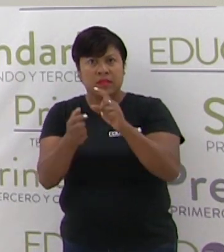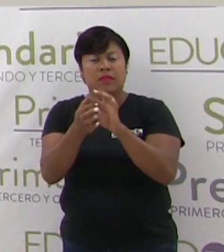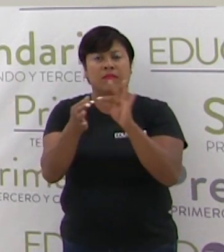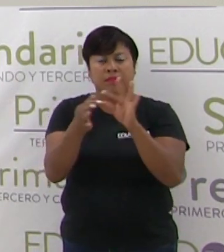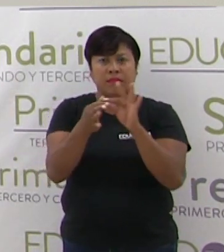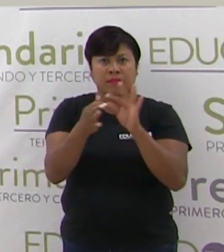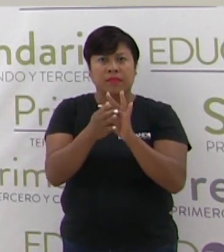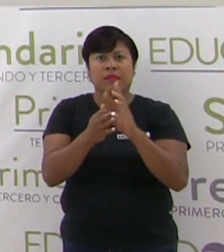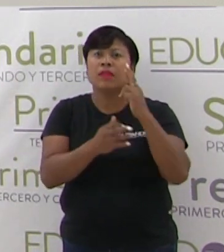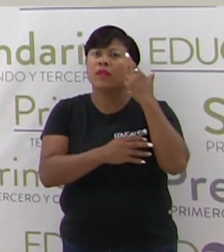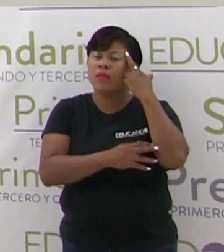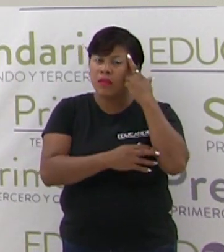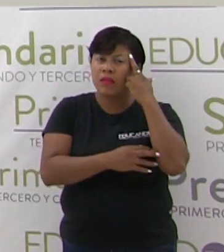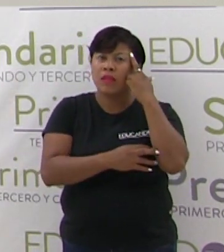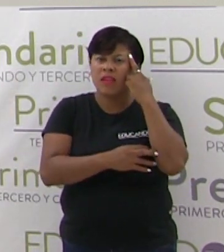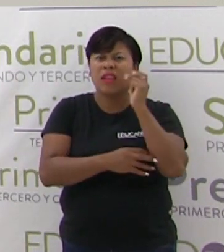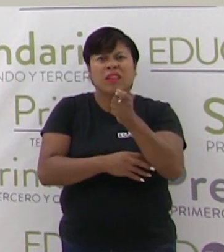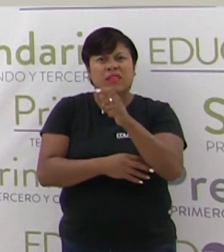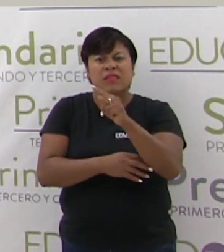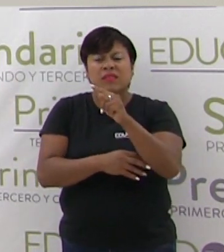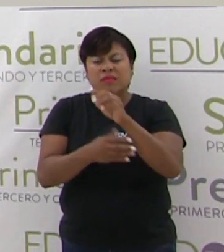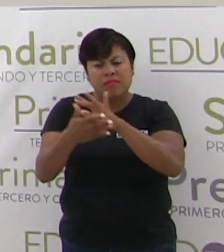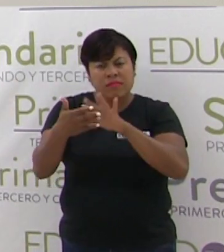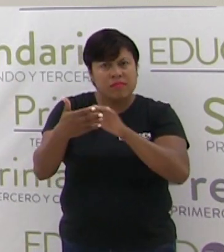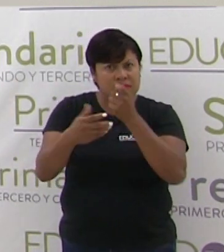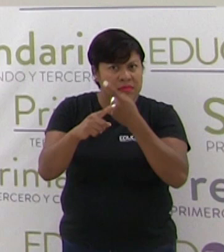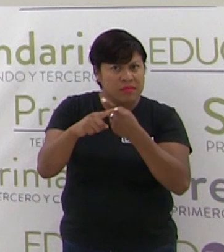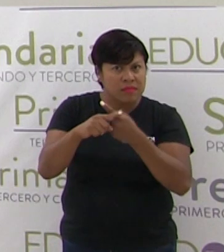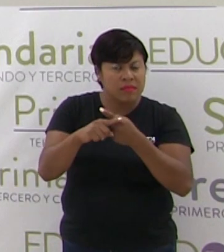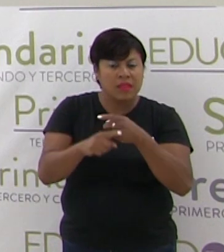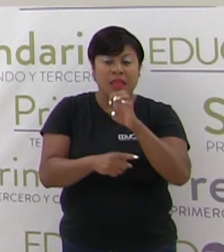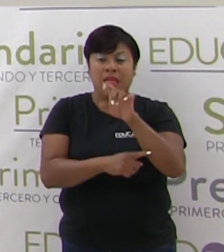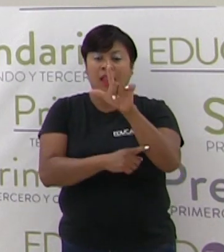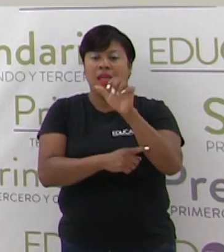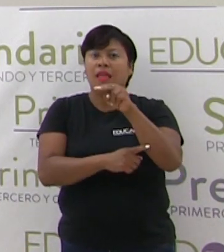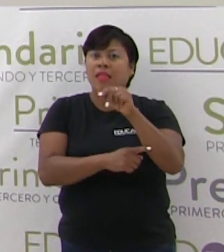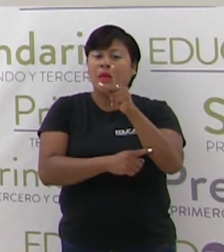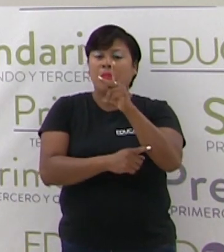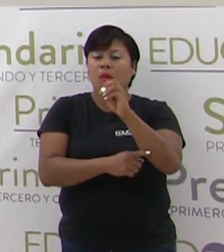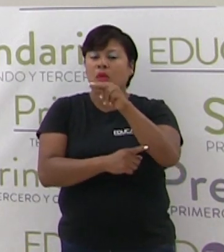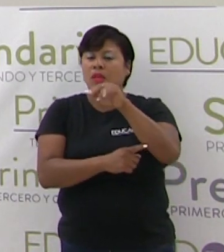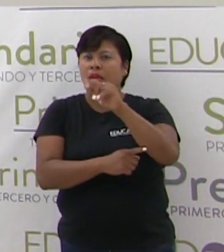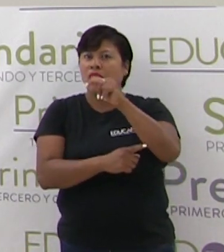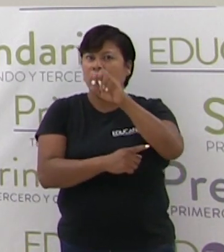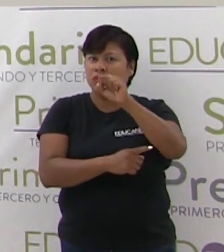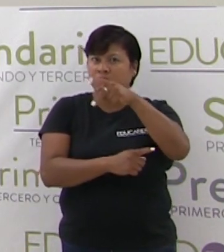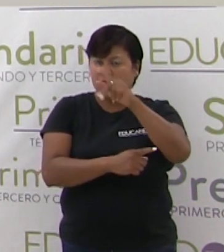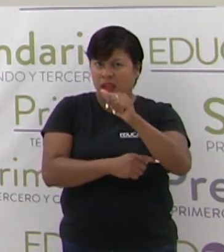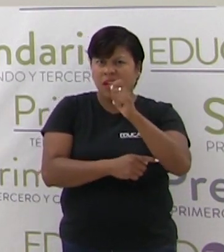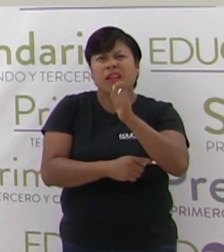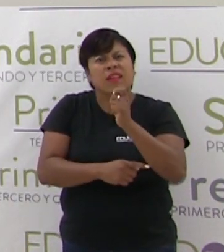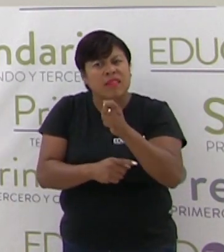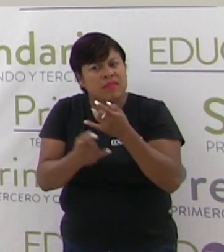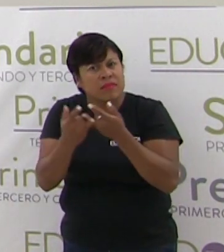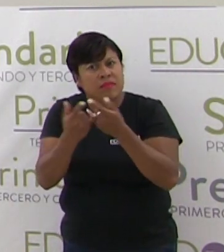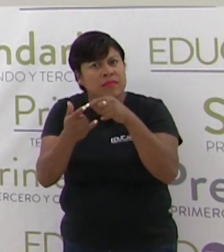texto ¿se acuerdan de quién era el texto? De Elena Poniatowska. ¿Y se acuerdan de qué se